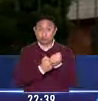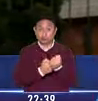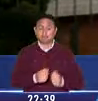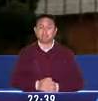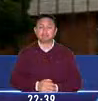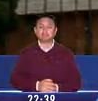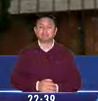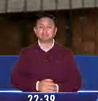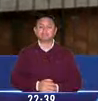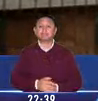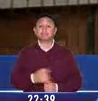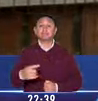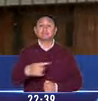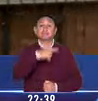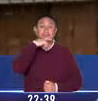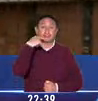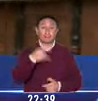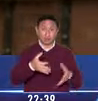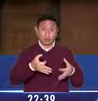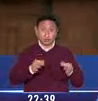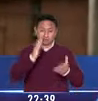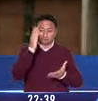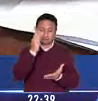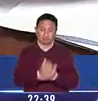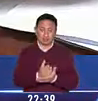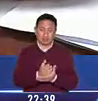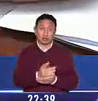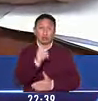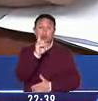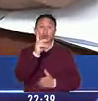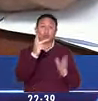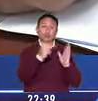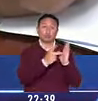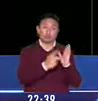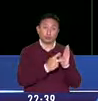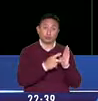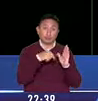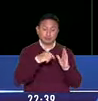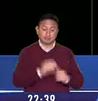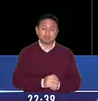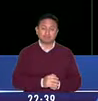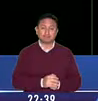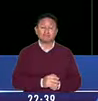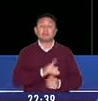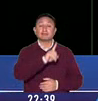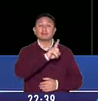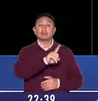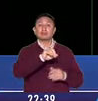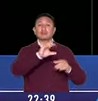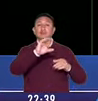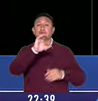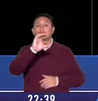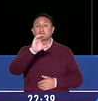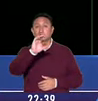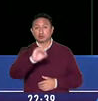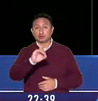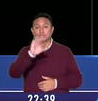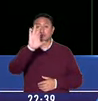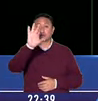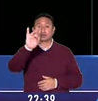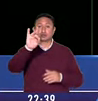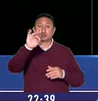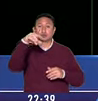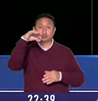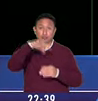Parlamento interrumpió su feriado de carnaval para tratar el único punto del orden del día. Y es que con 108 votos afirmativos, el Pleno de la